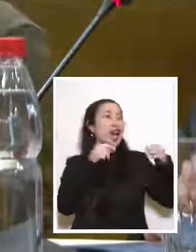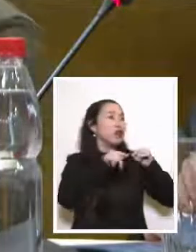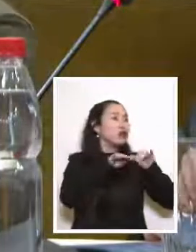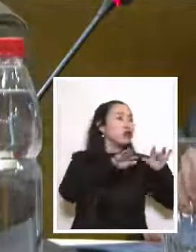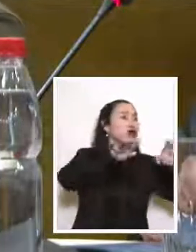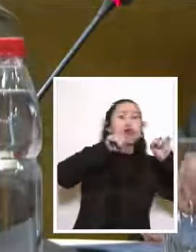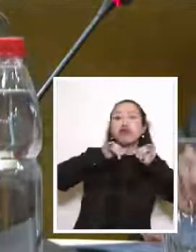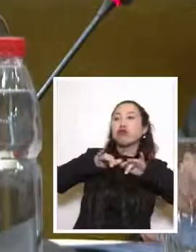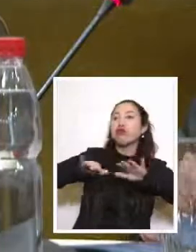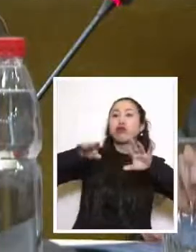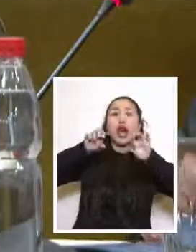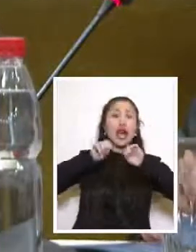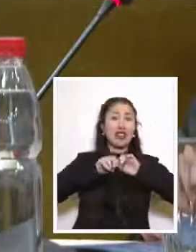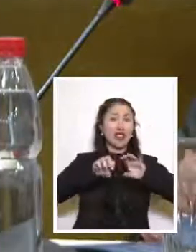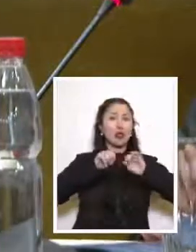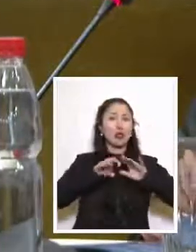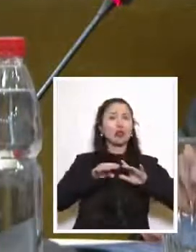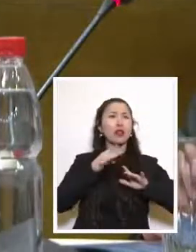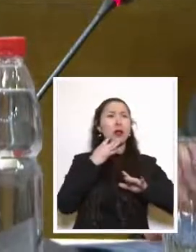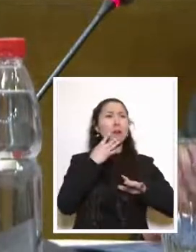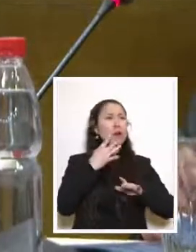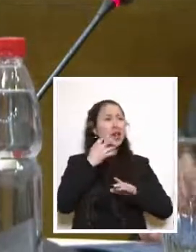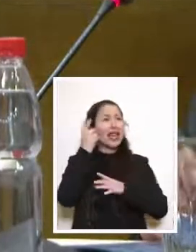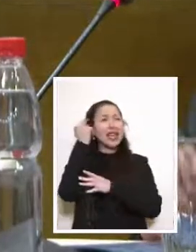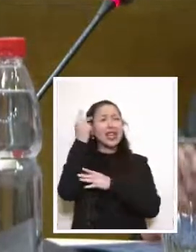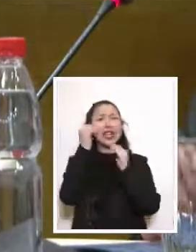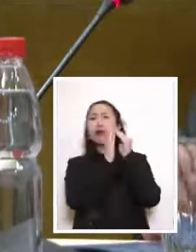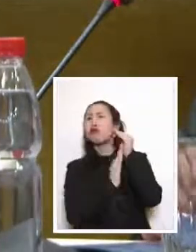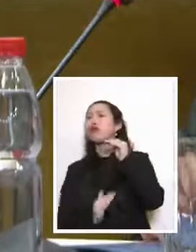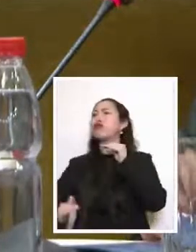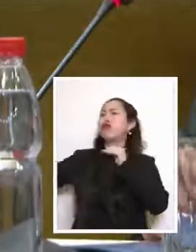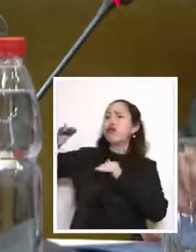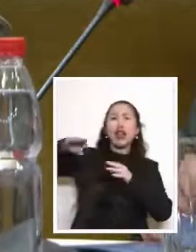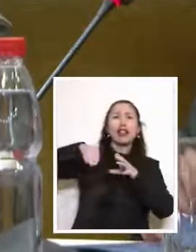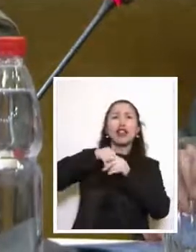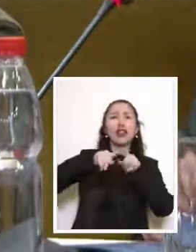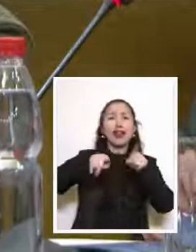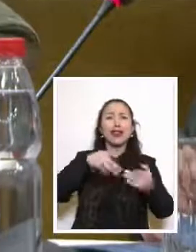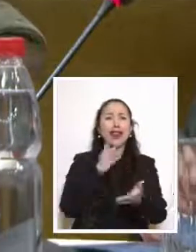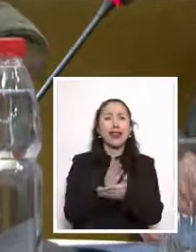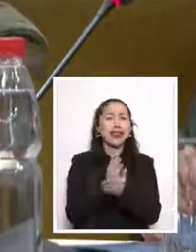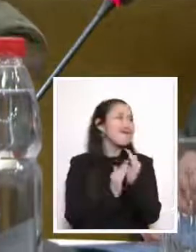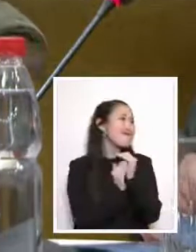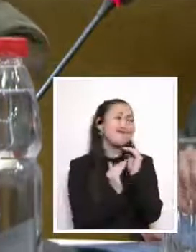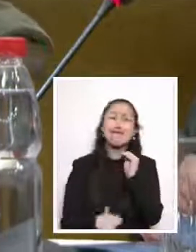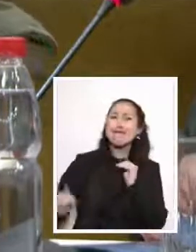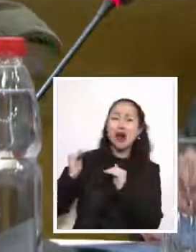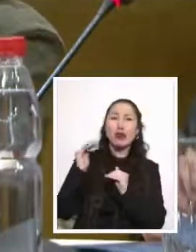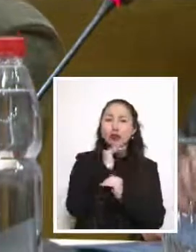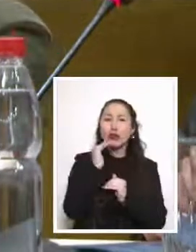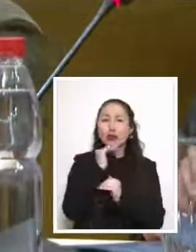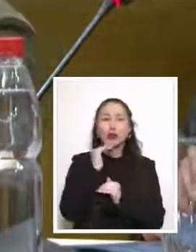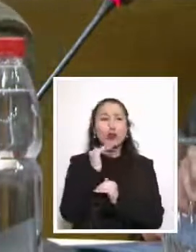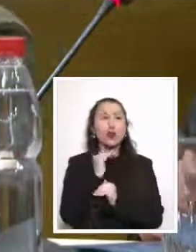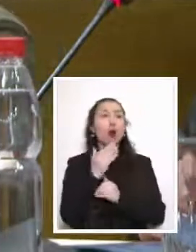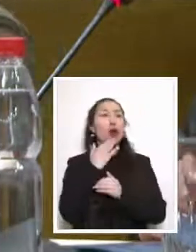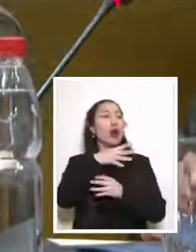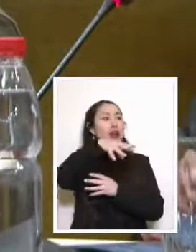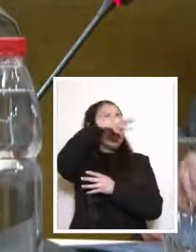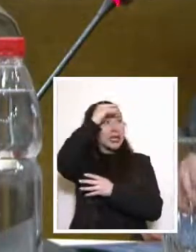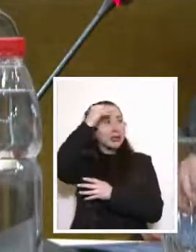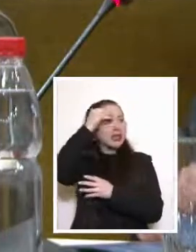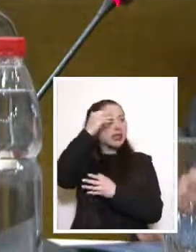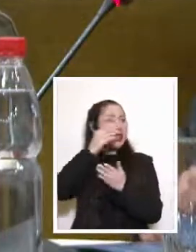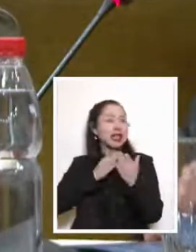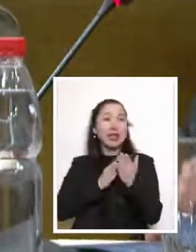en el mundo educacional hace tanto tiempo, ¿por qué no son las ideas dominantes en nuestras salas de clase? ¿Por qué no son las ideas dominantes de la experiencia formativa de todos